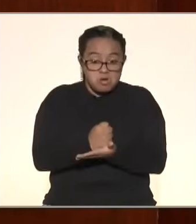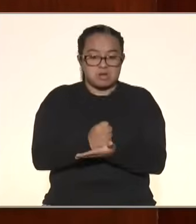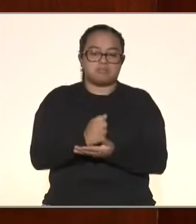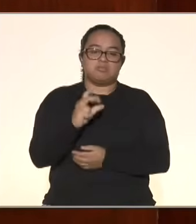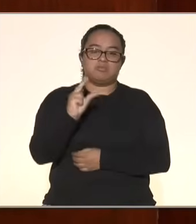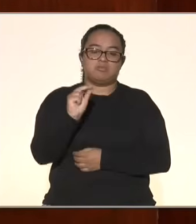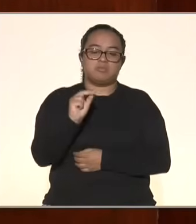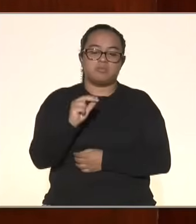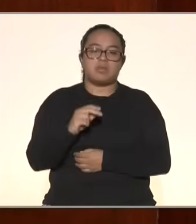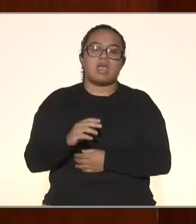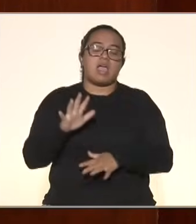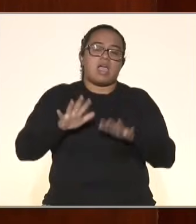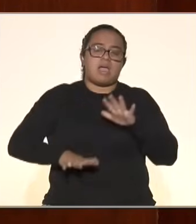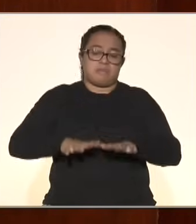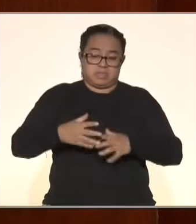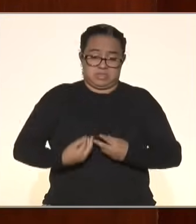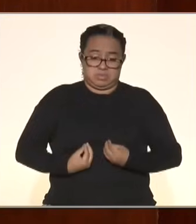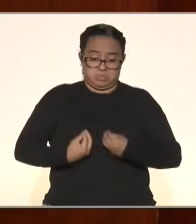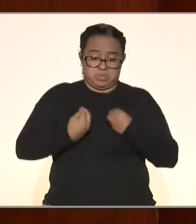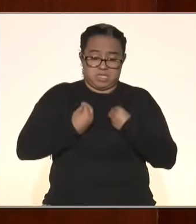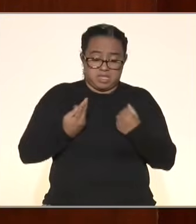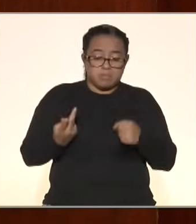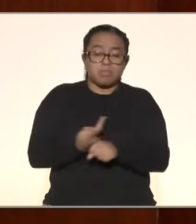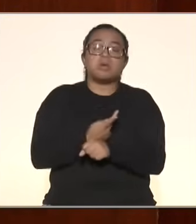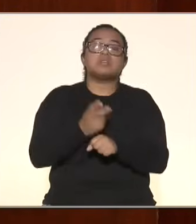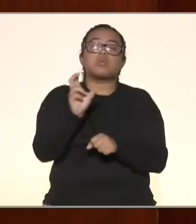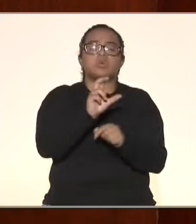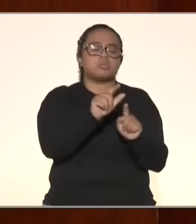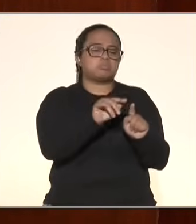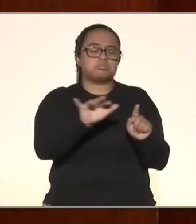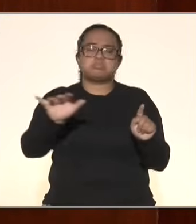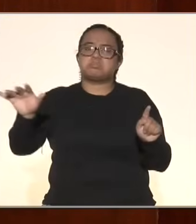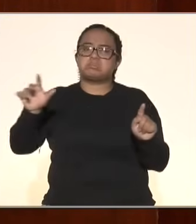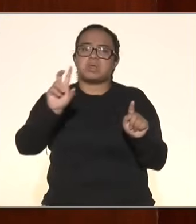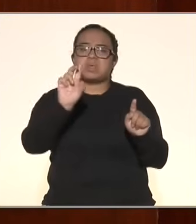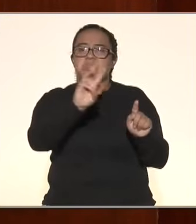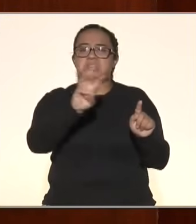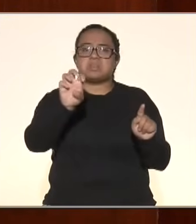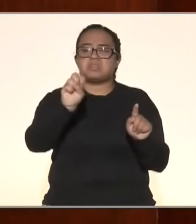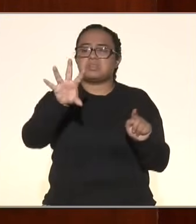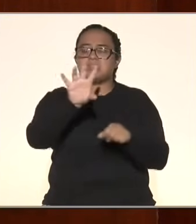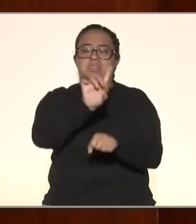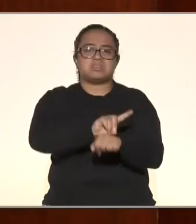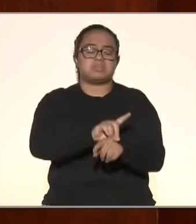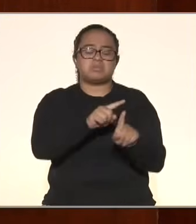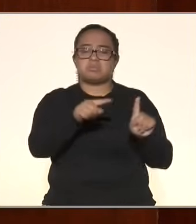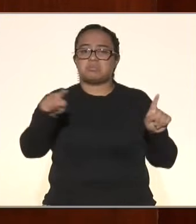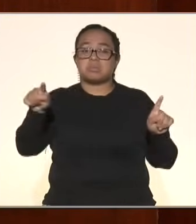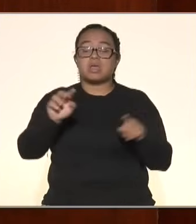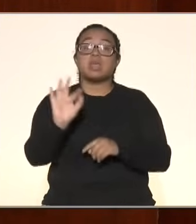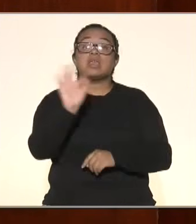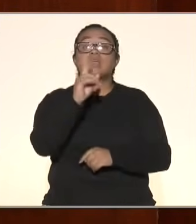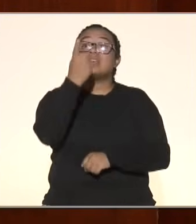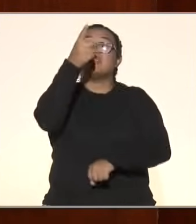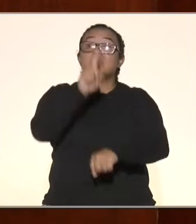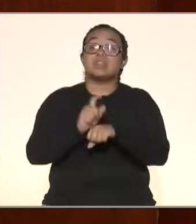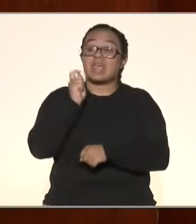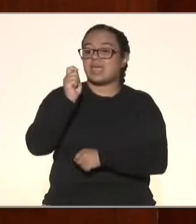cosas que pasan en la vida pueden pasar en cualquier día del año. Y si nosotros nos vemos forzados a estar felices un día del